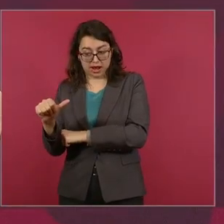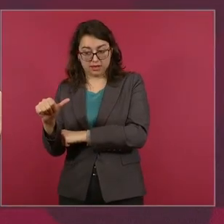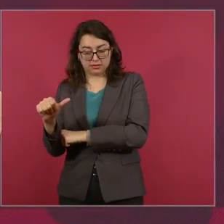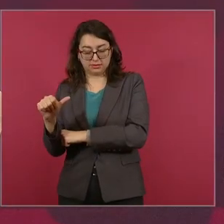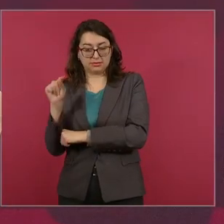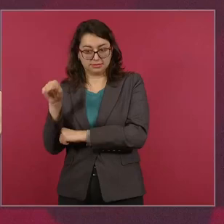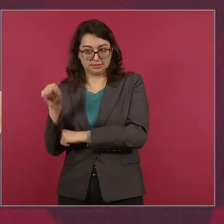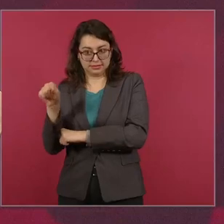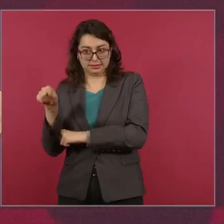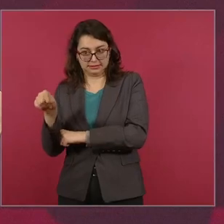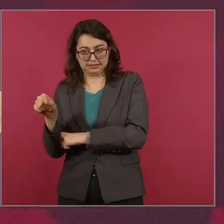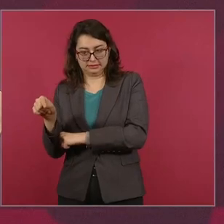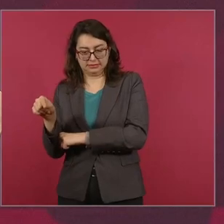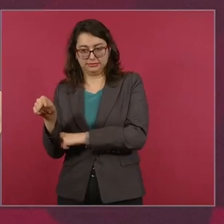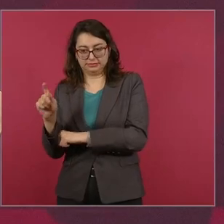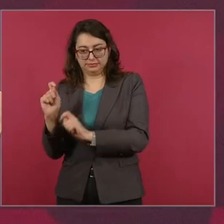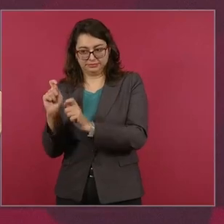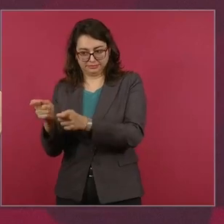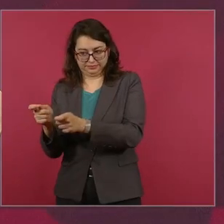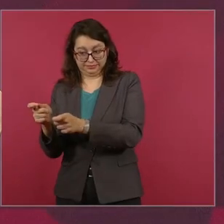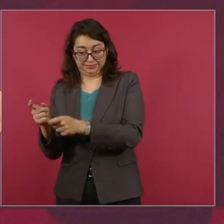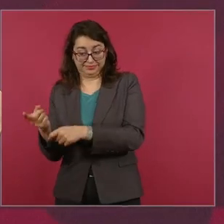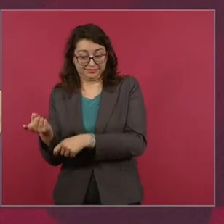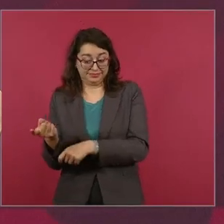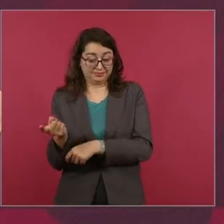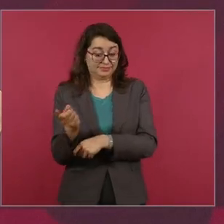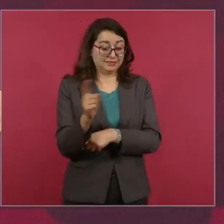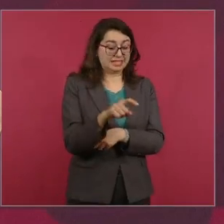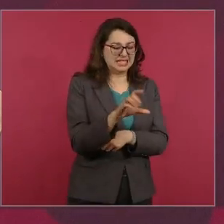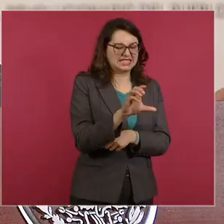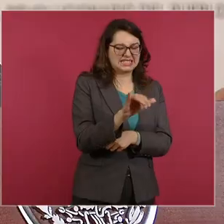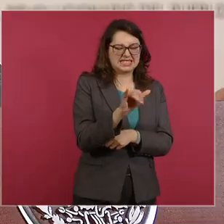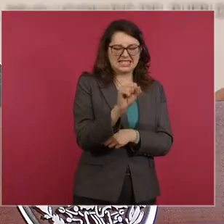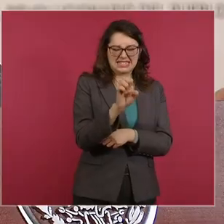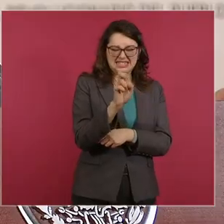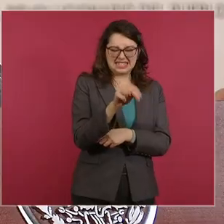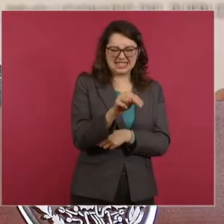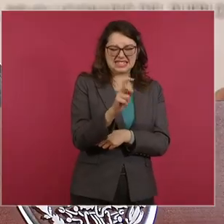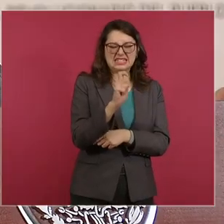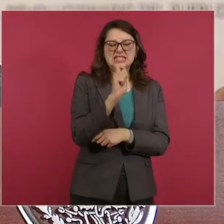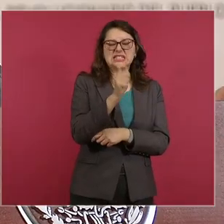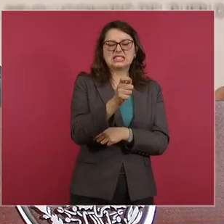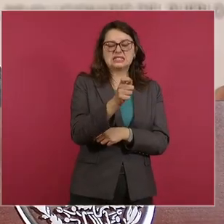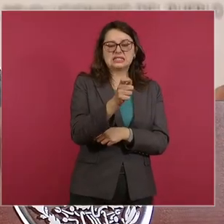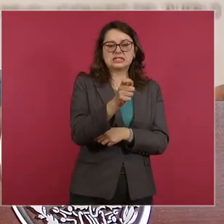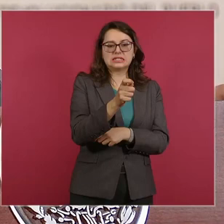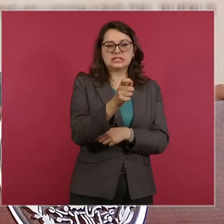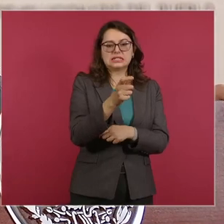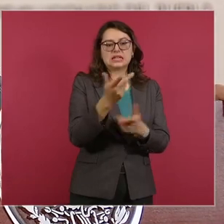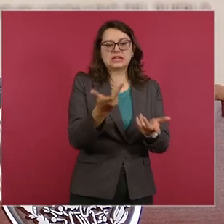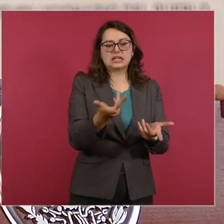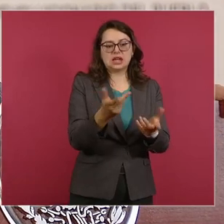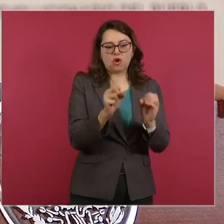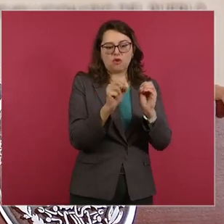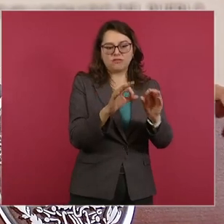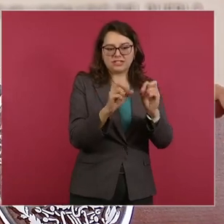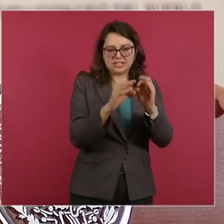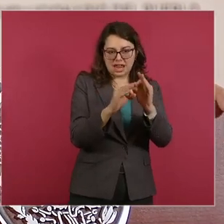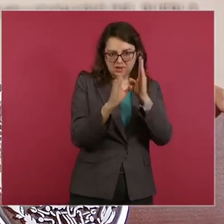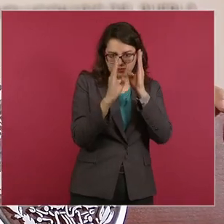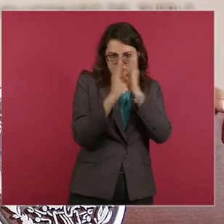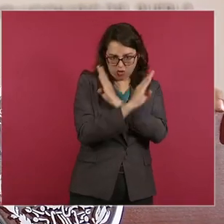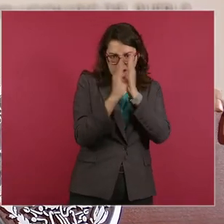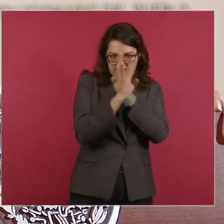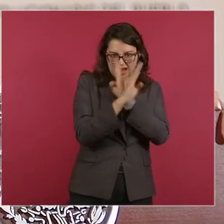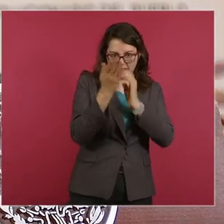mucho es para que la gente lo entienda mejor es la oficina de espionaje del